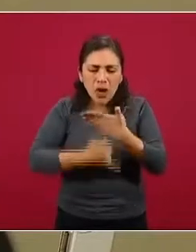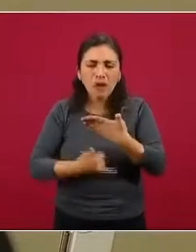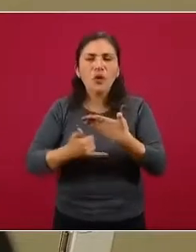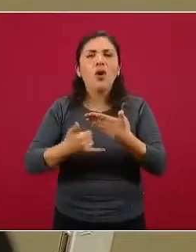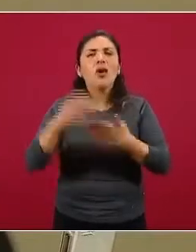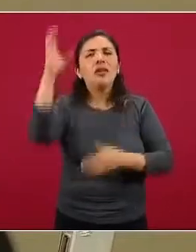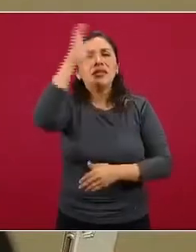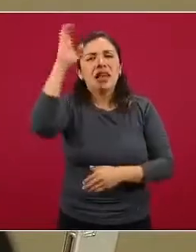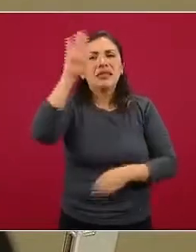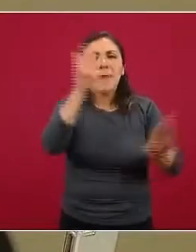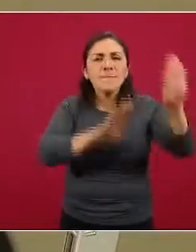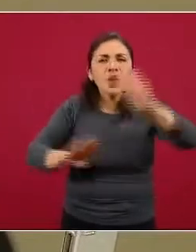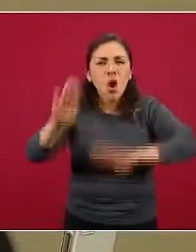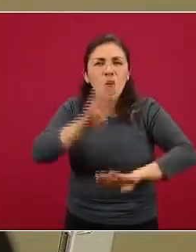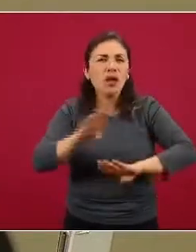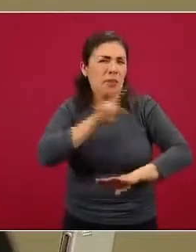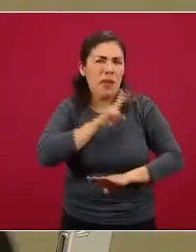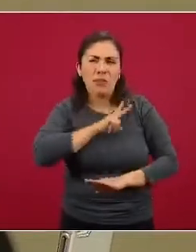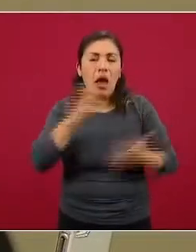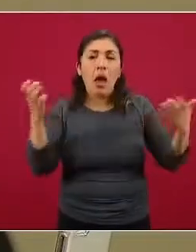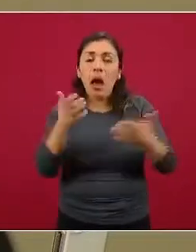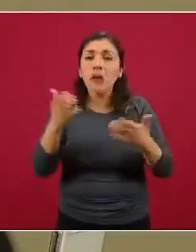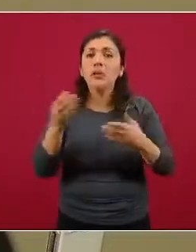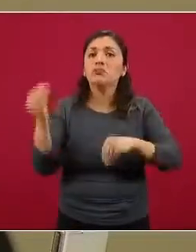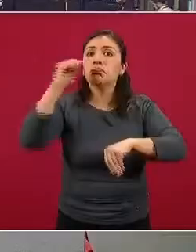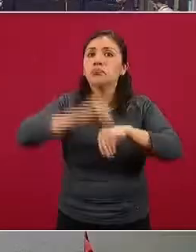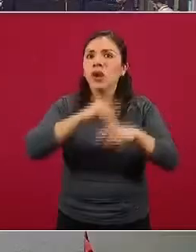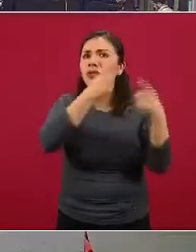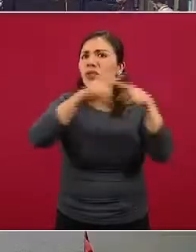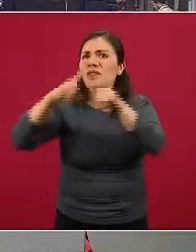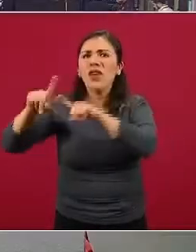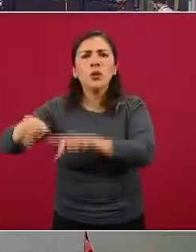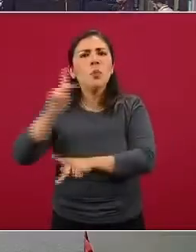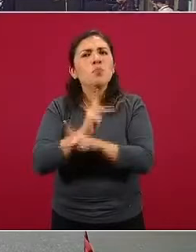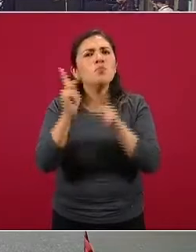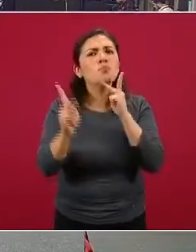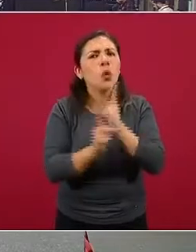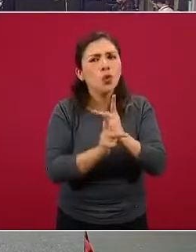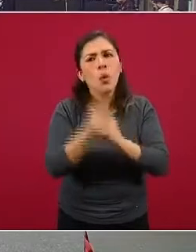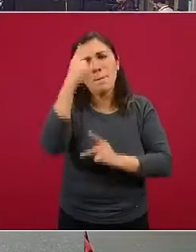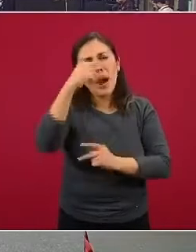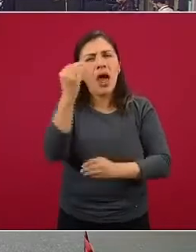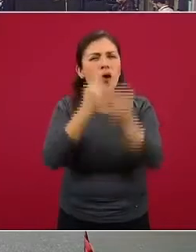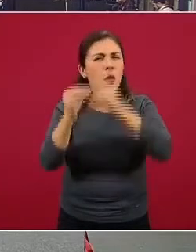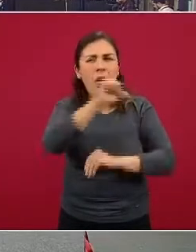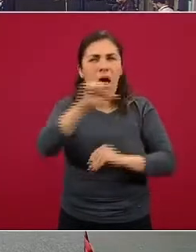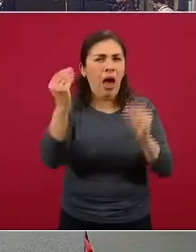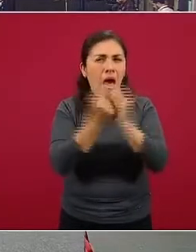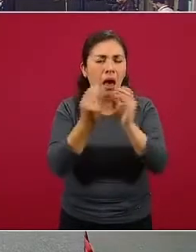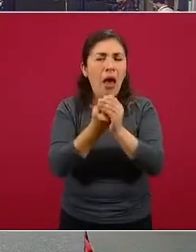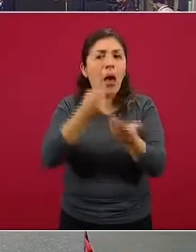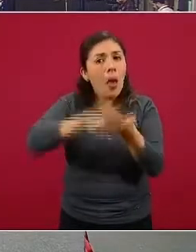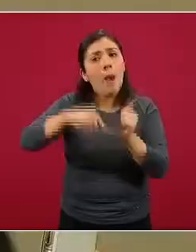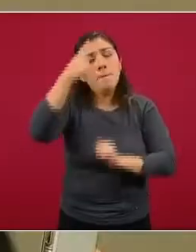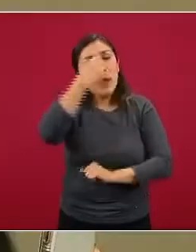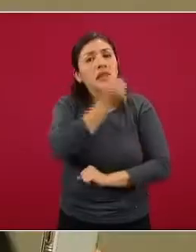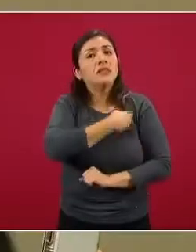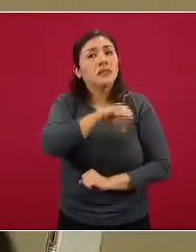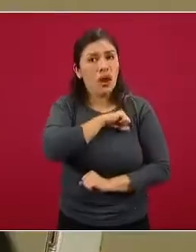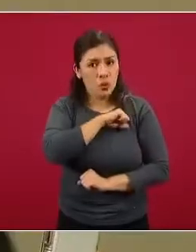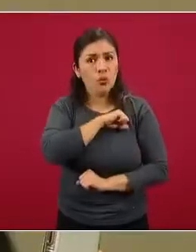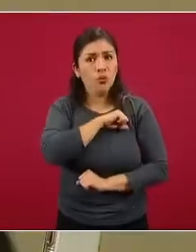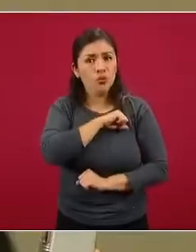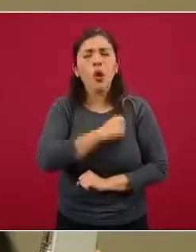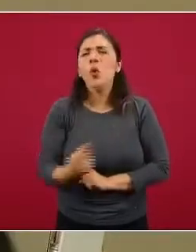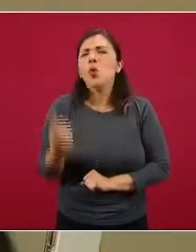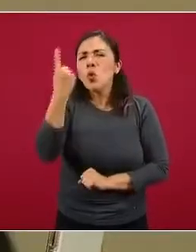ciencias biológicas han culminado con una serie de productos alimentarios que inciden en la salud.